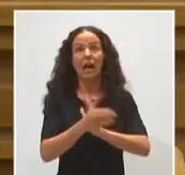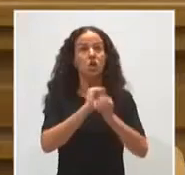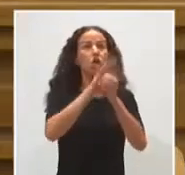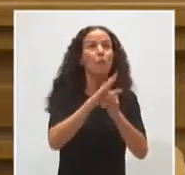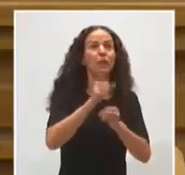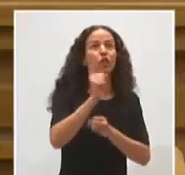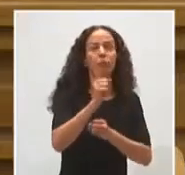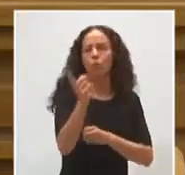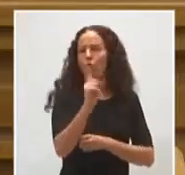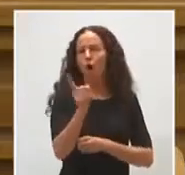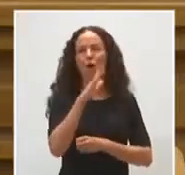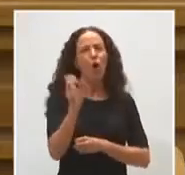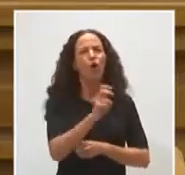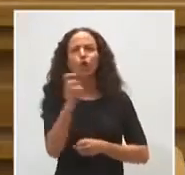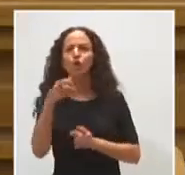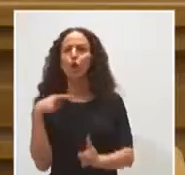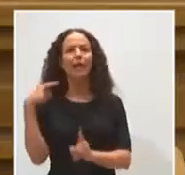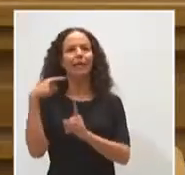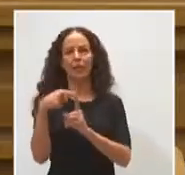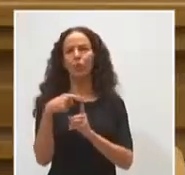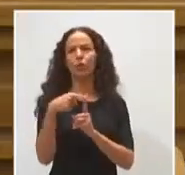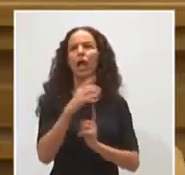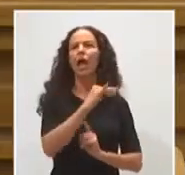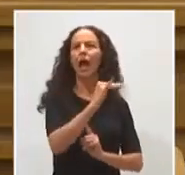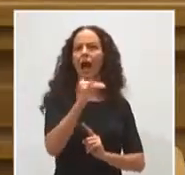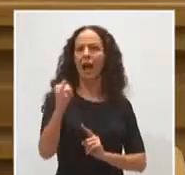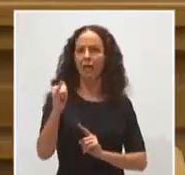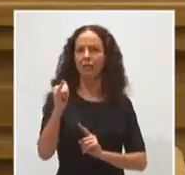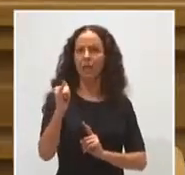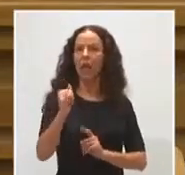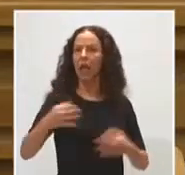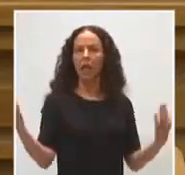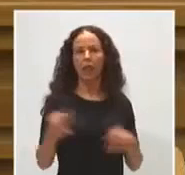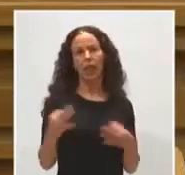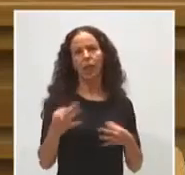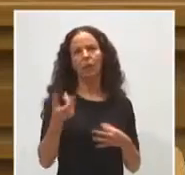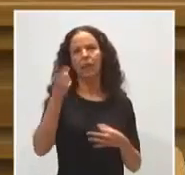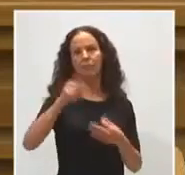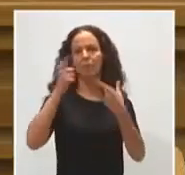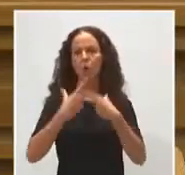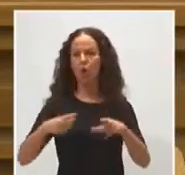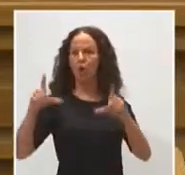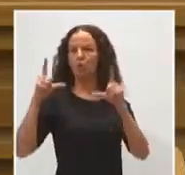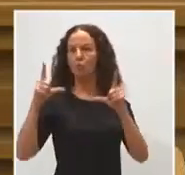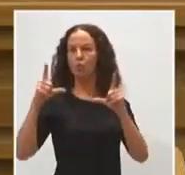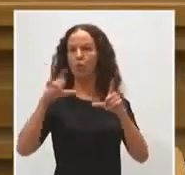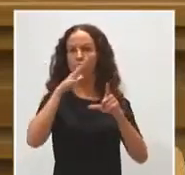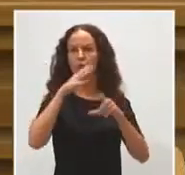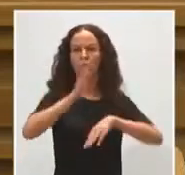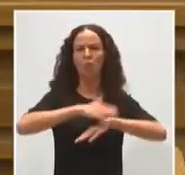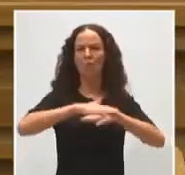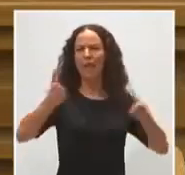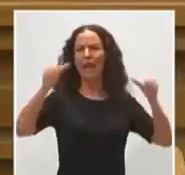que no merecen que no pueden ni mucho menos oscurecerse porque esta crisis que estamos